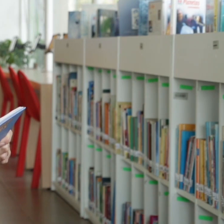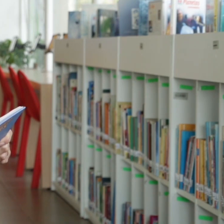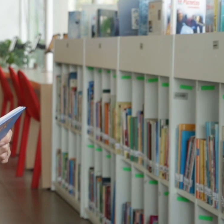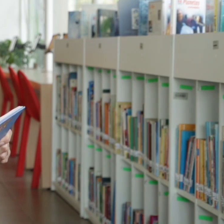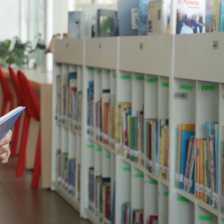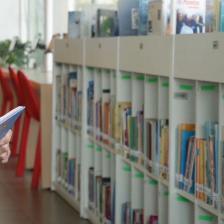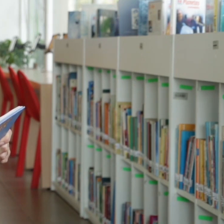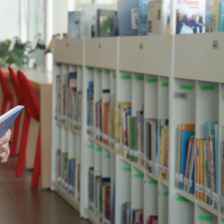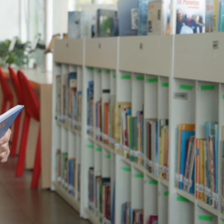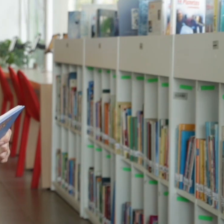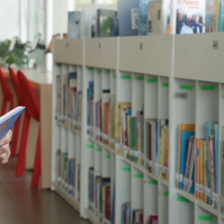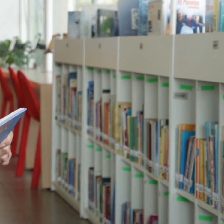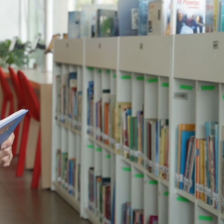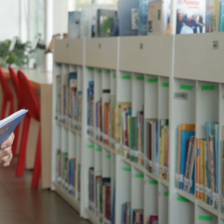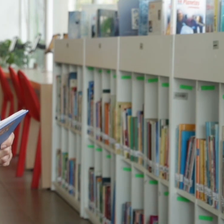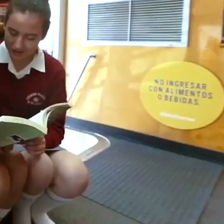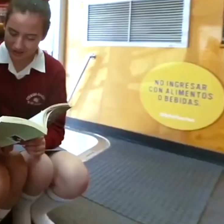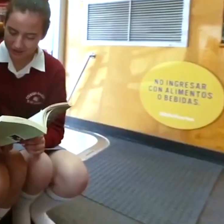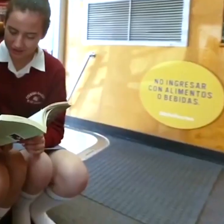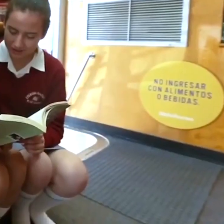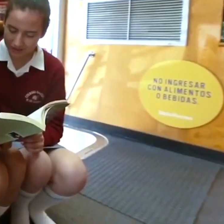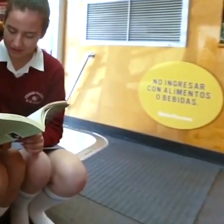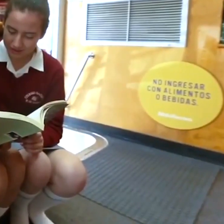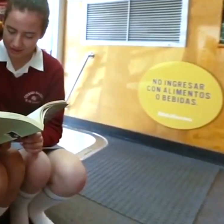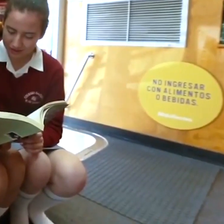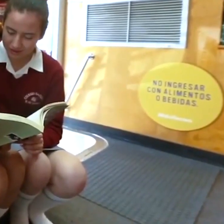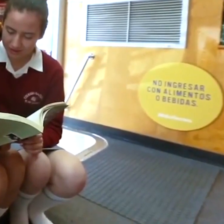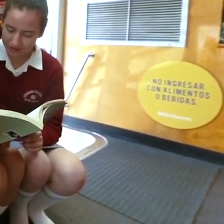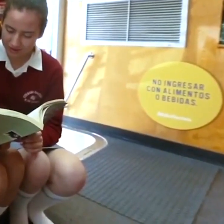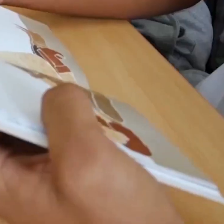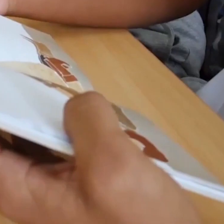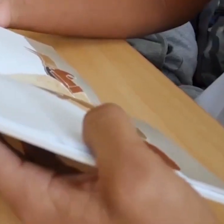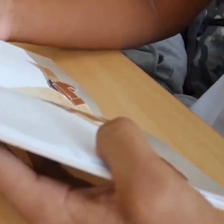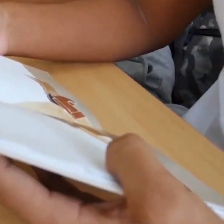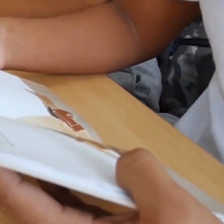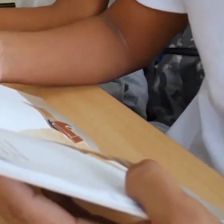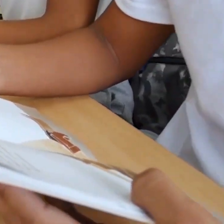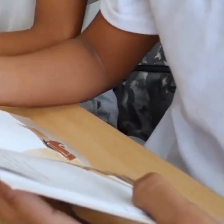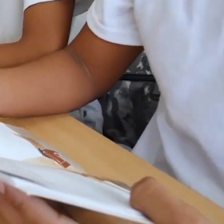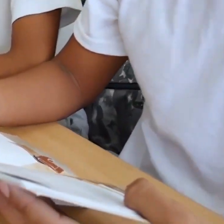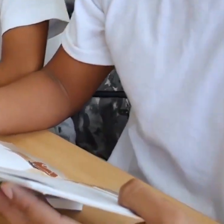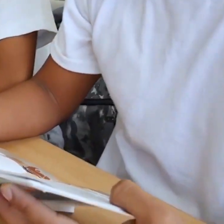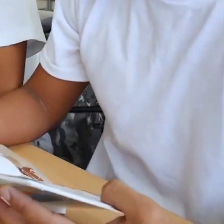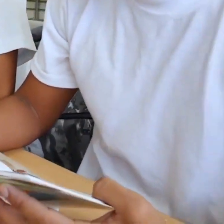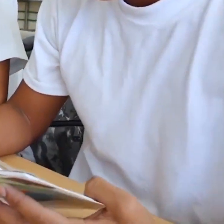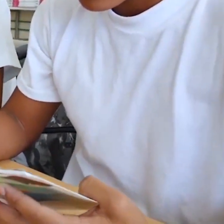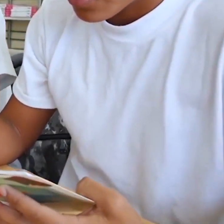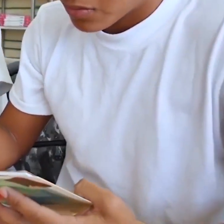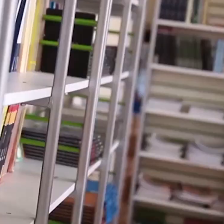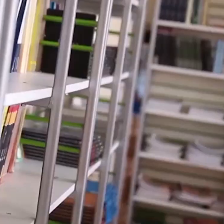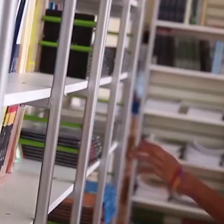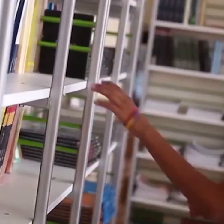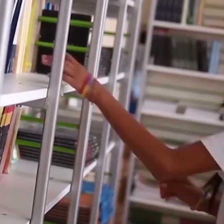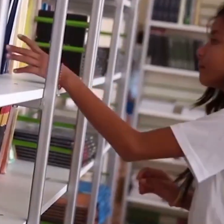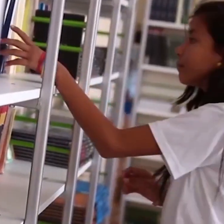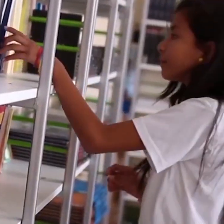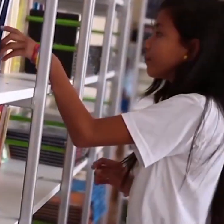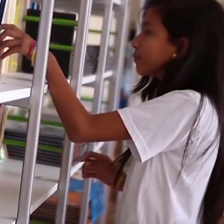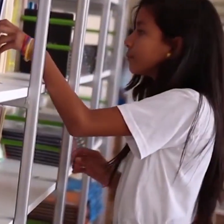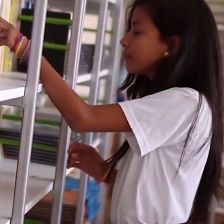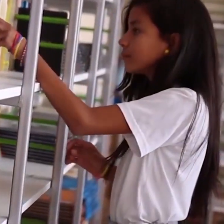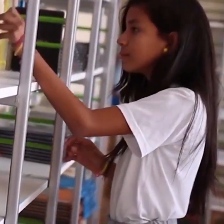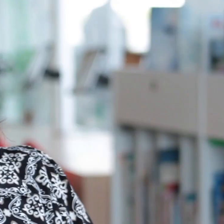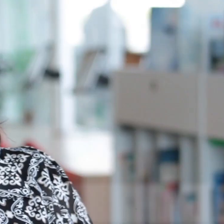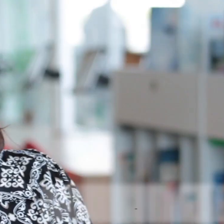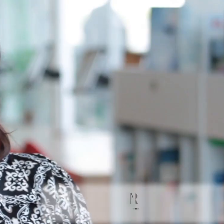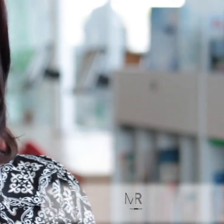parte más intensa de cualquier persona, que allí se concentra toda la alegría y el miedo, la curiosidad de la vida y del